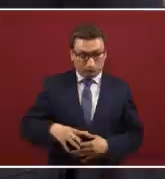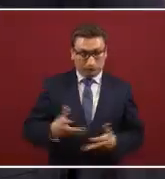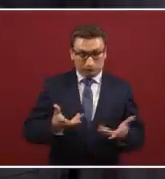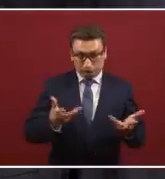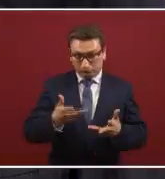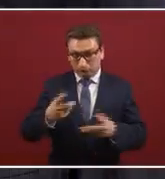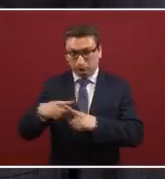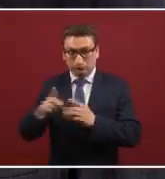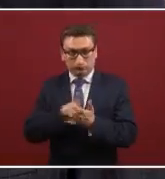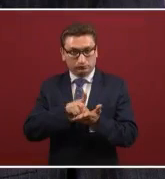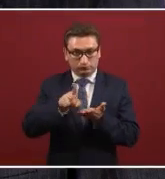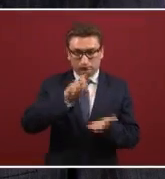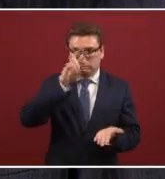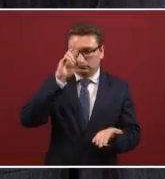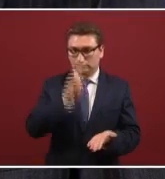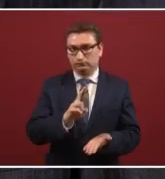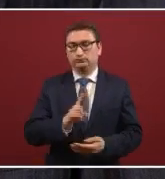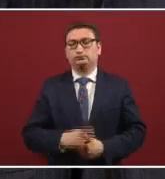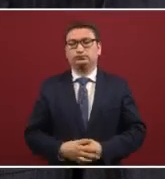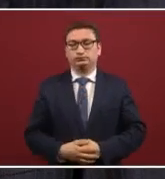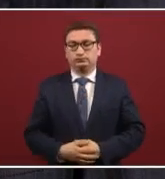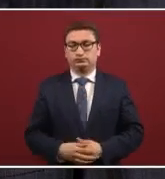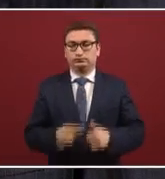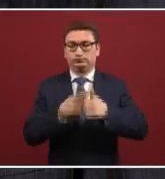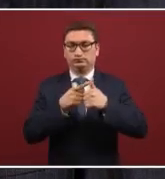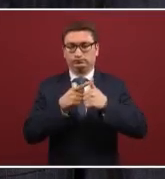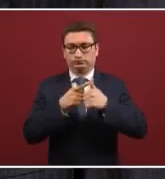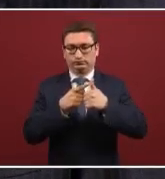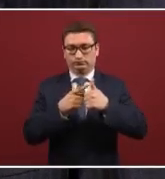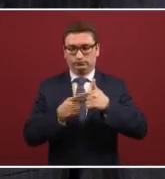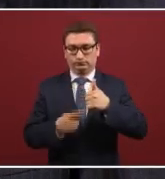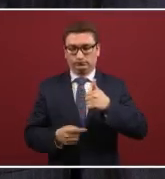Pero en ese caso, presidente, entonces, por ejemplo… 6,